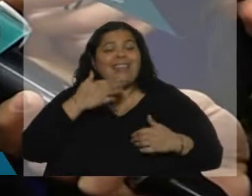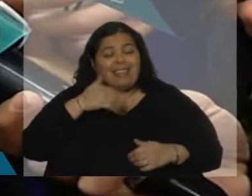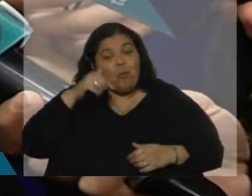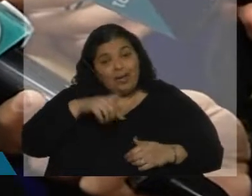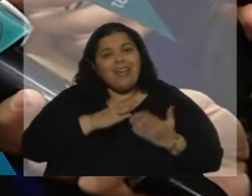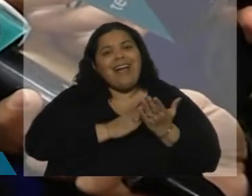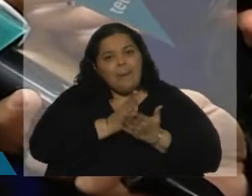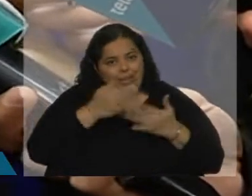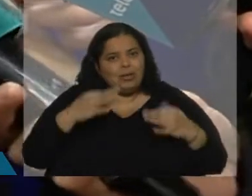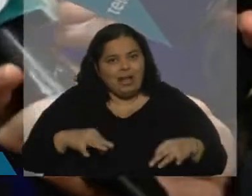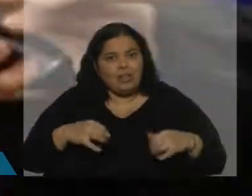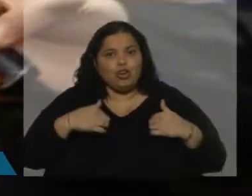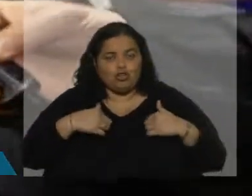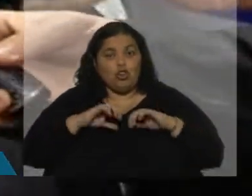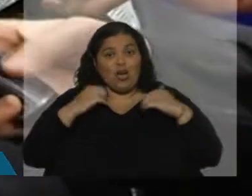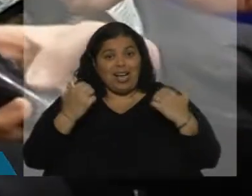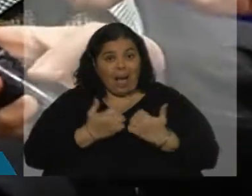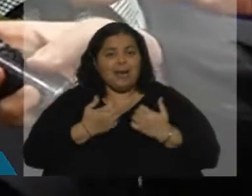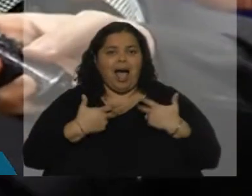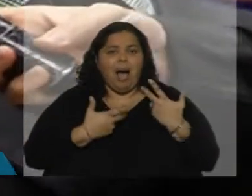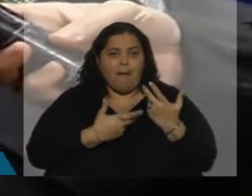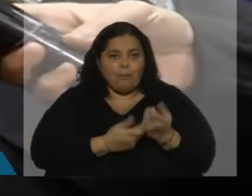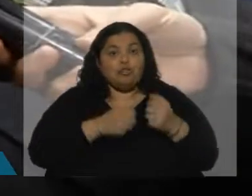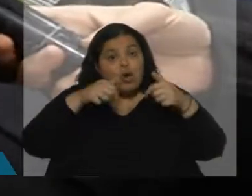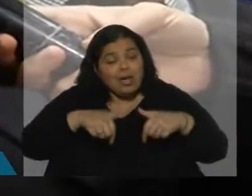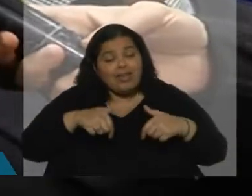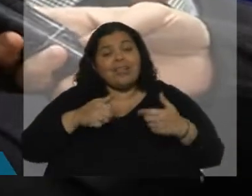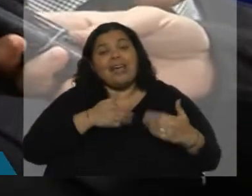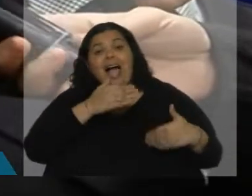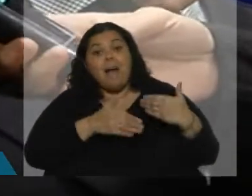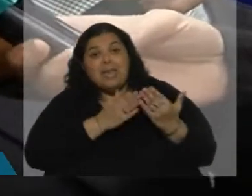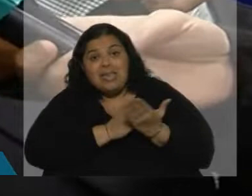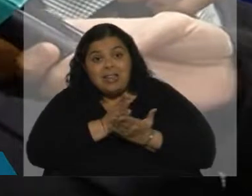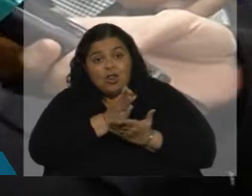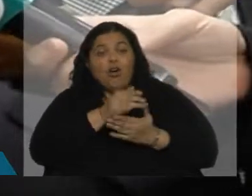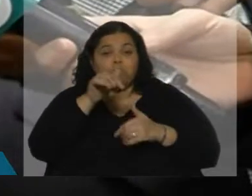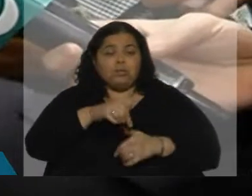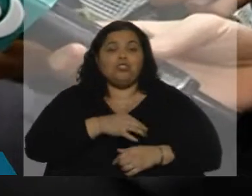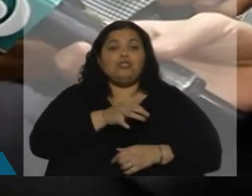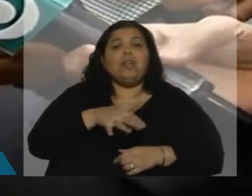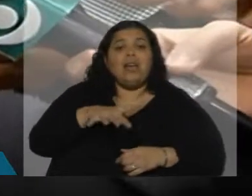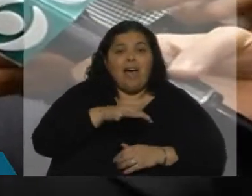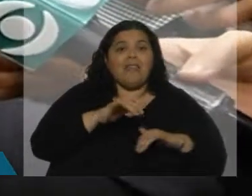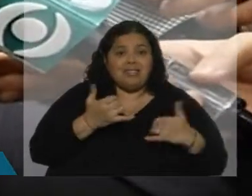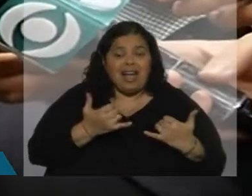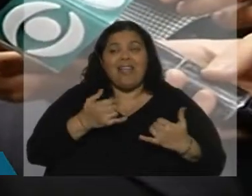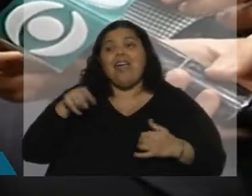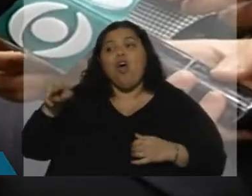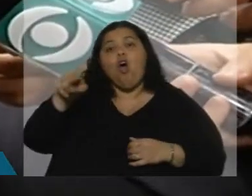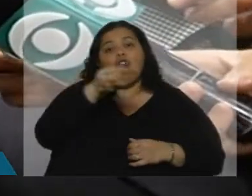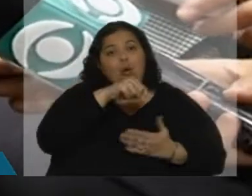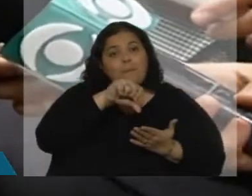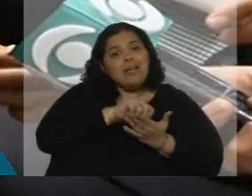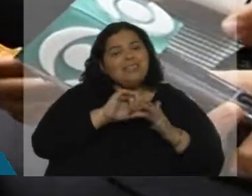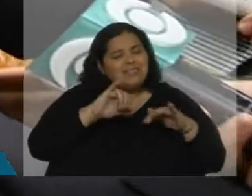nuestras cámaras vamos a estar apoyando claramente es el camino recorrido por las sociedades de los demás países que han avanzado